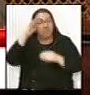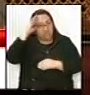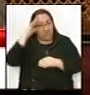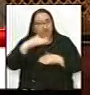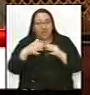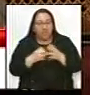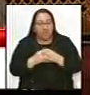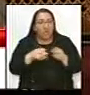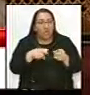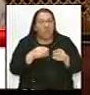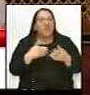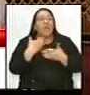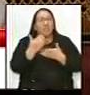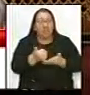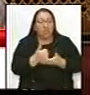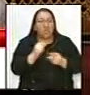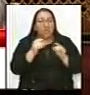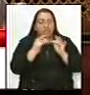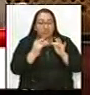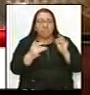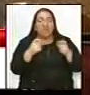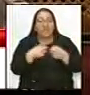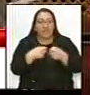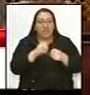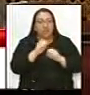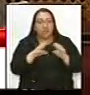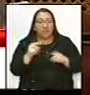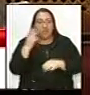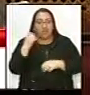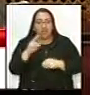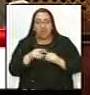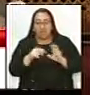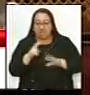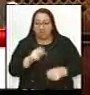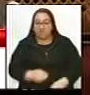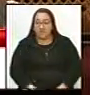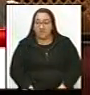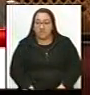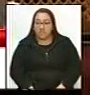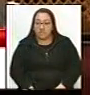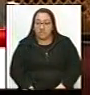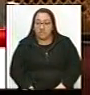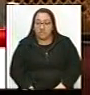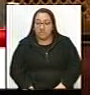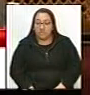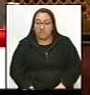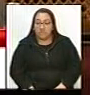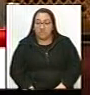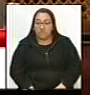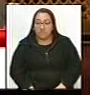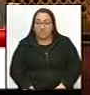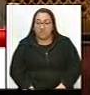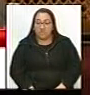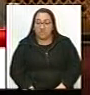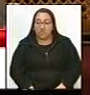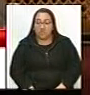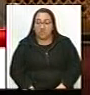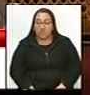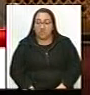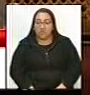esa fue la estructura que se expresó en el 2012 siguiente como pueden ver aquí hay un modelo conceptual